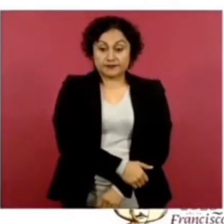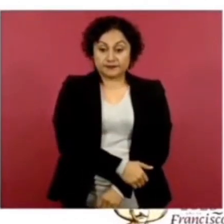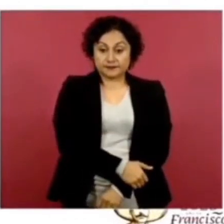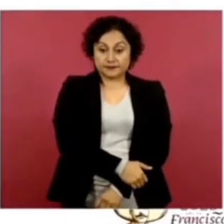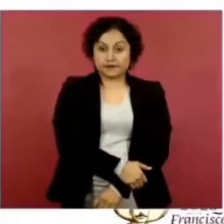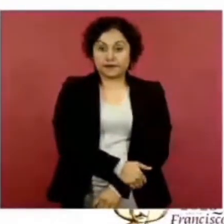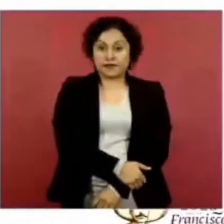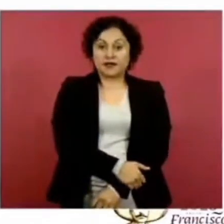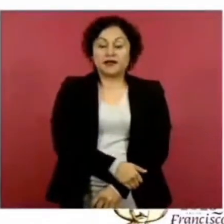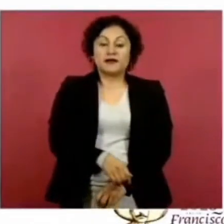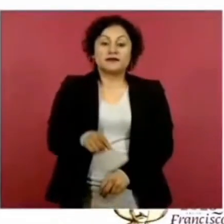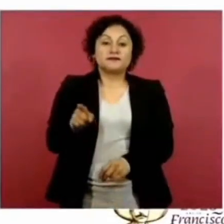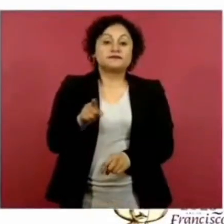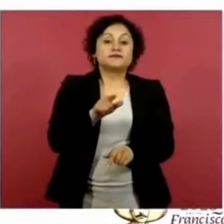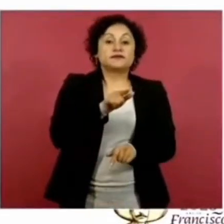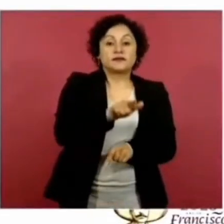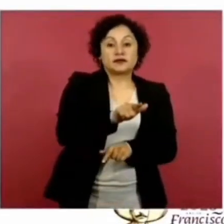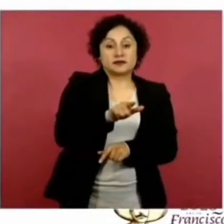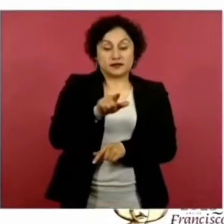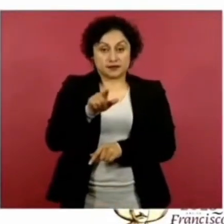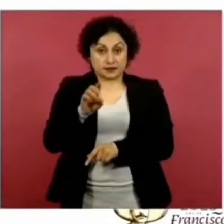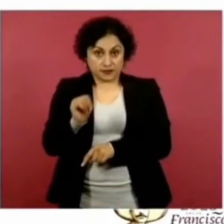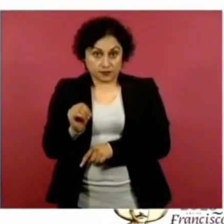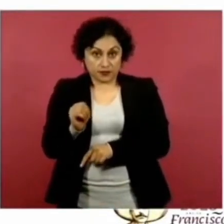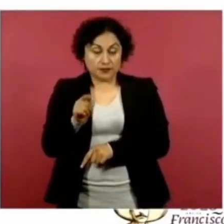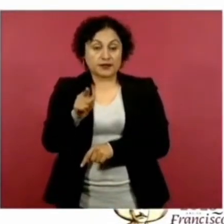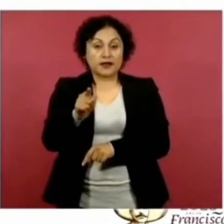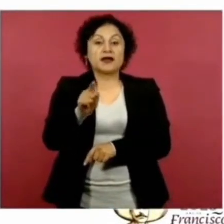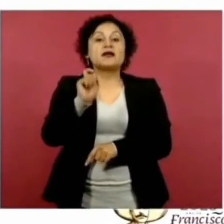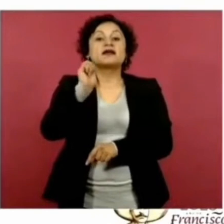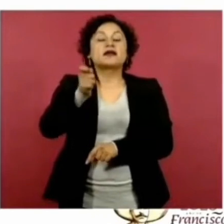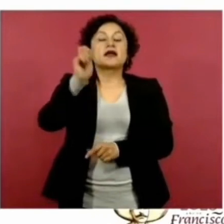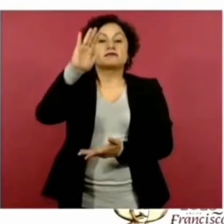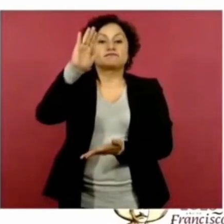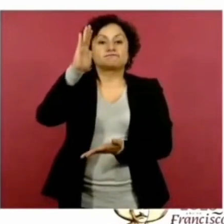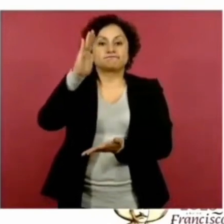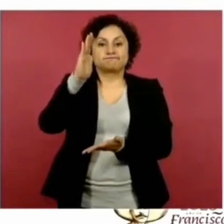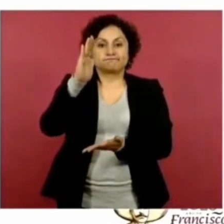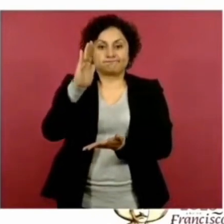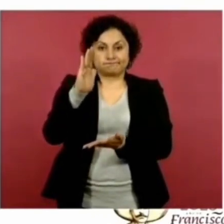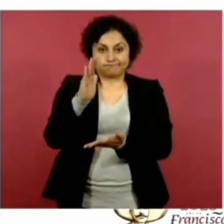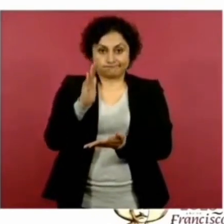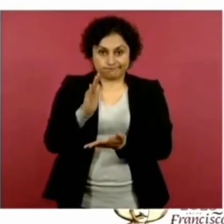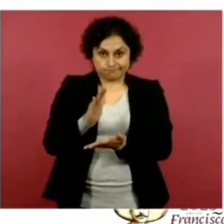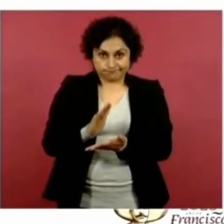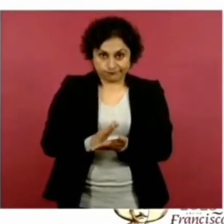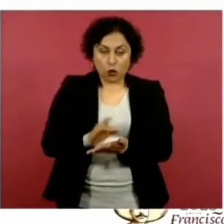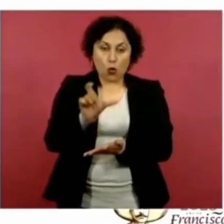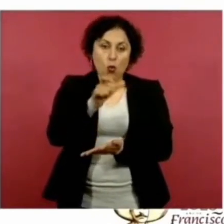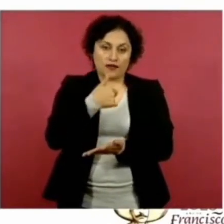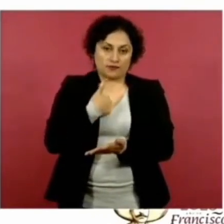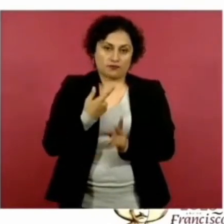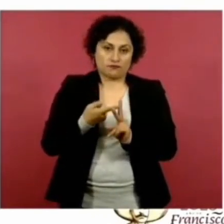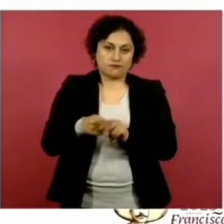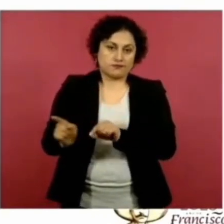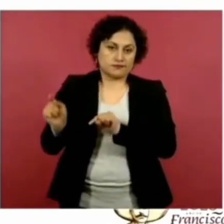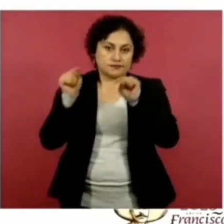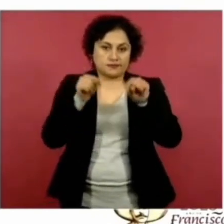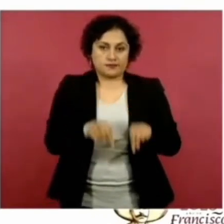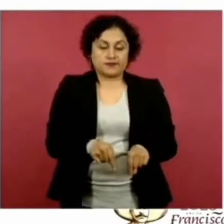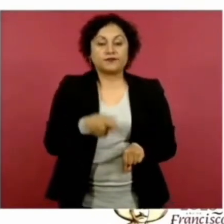19,9, 17,9 de disminución desde que llegamos, pero si se compara con los